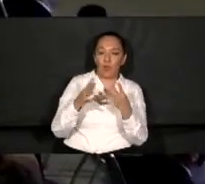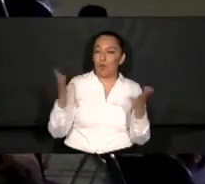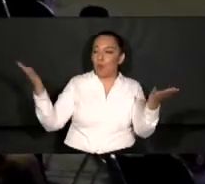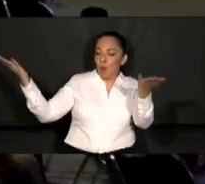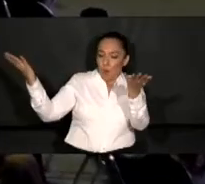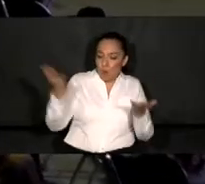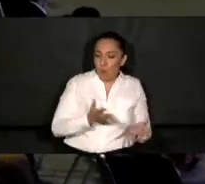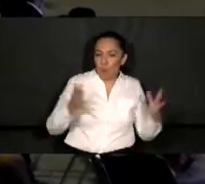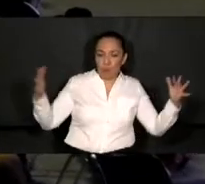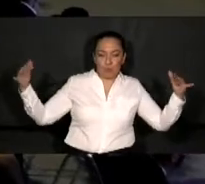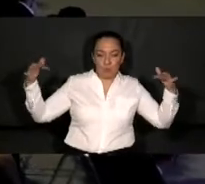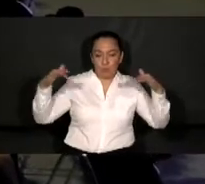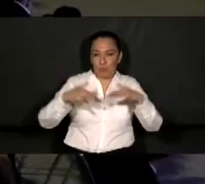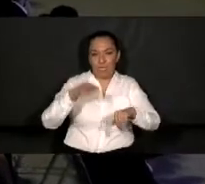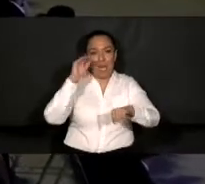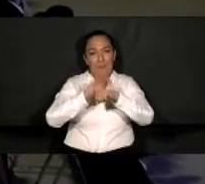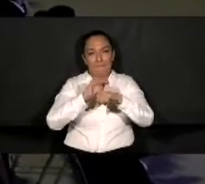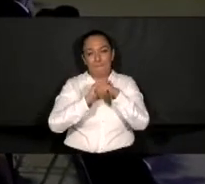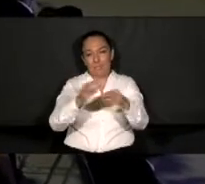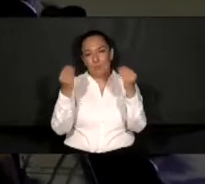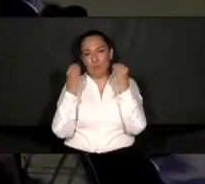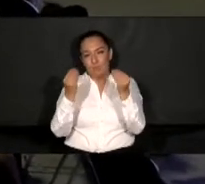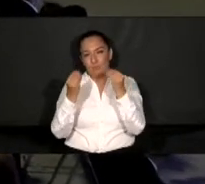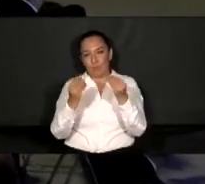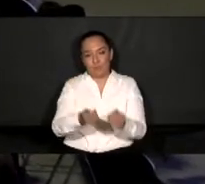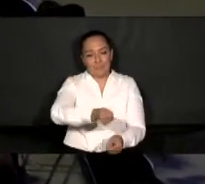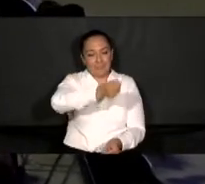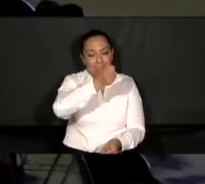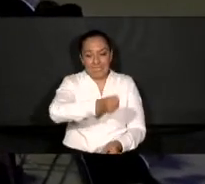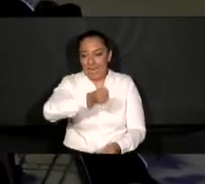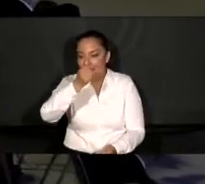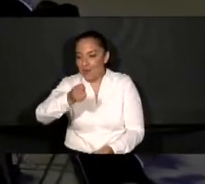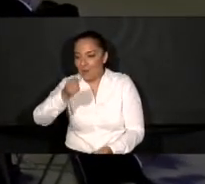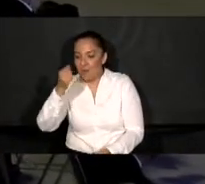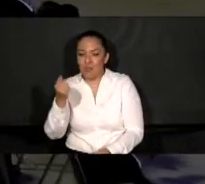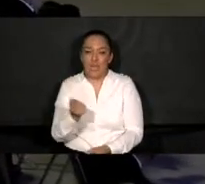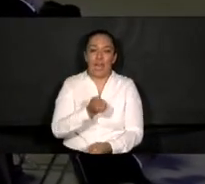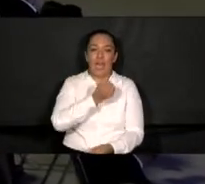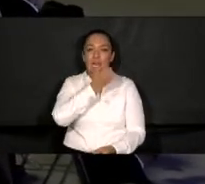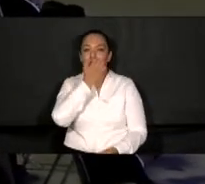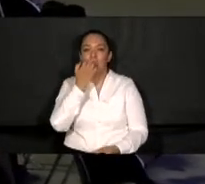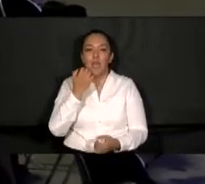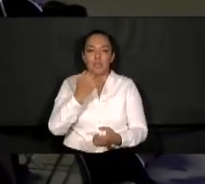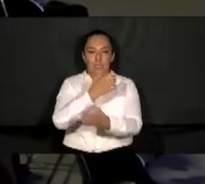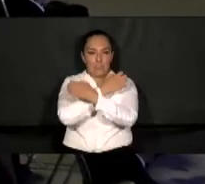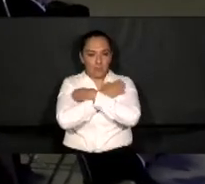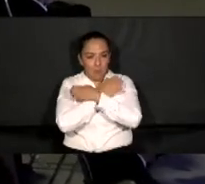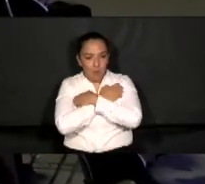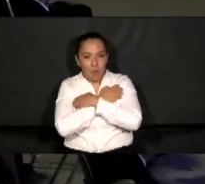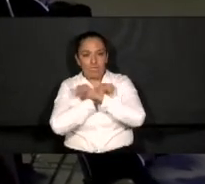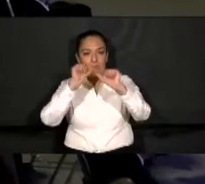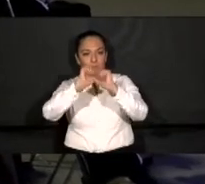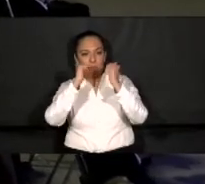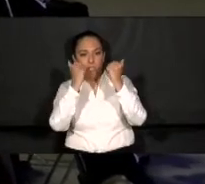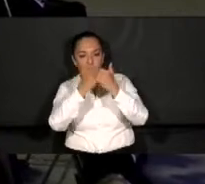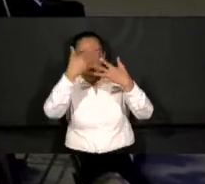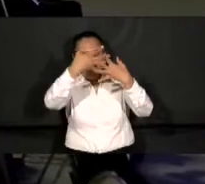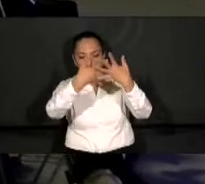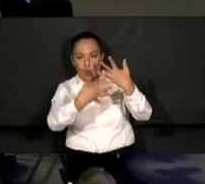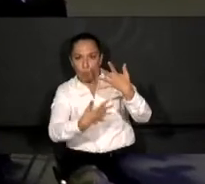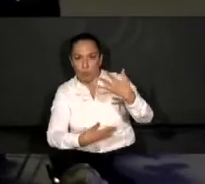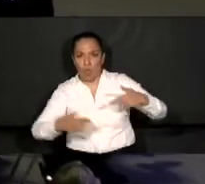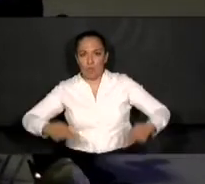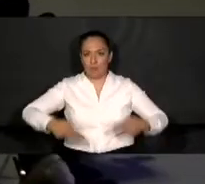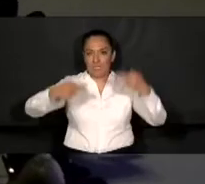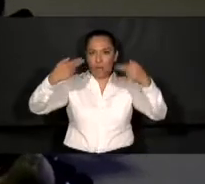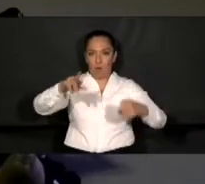hoy. Bienvenidos. Quiero saludar también a la academia, a la sociedad civil organizada, al sector empresarial, con quienes vamos